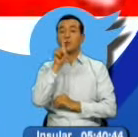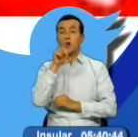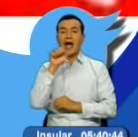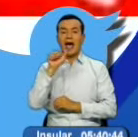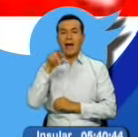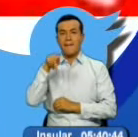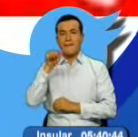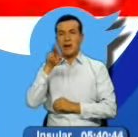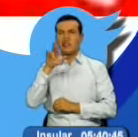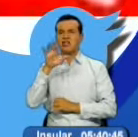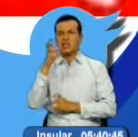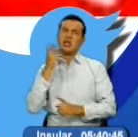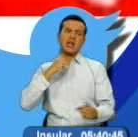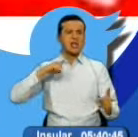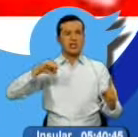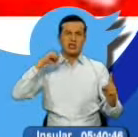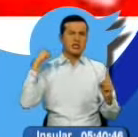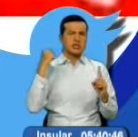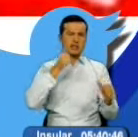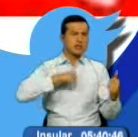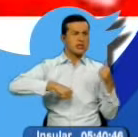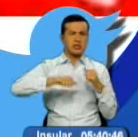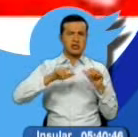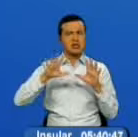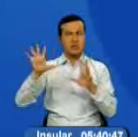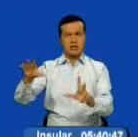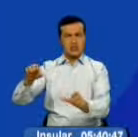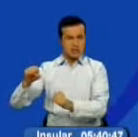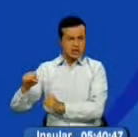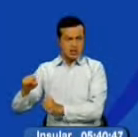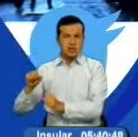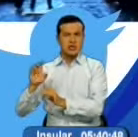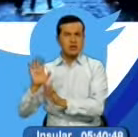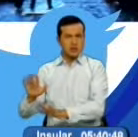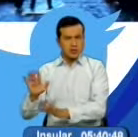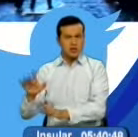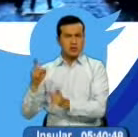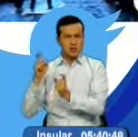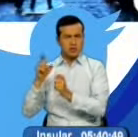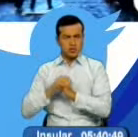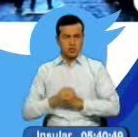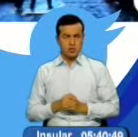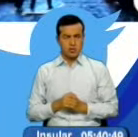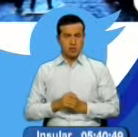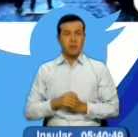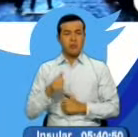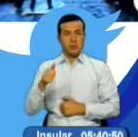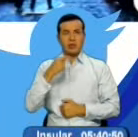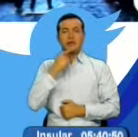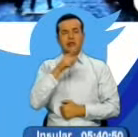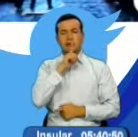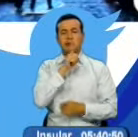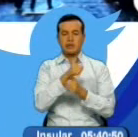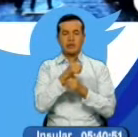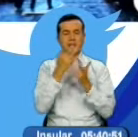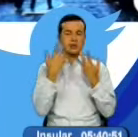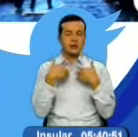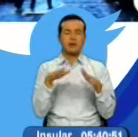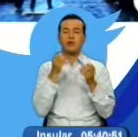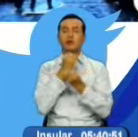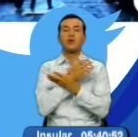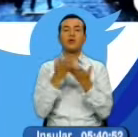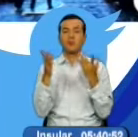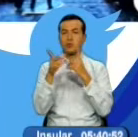Caicedo quiso devolver un golpe. Tuvo que ser controlado. Minutos más tarde, el propio Caicedo confirmó el incidente y lo hizo